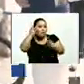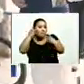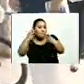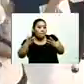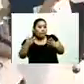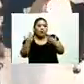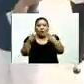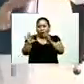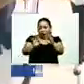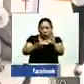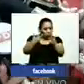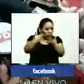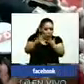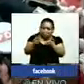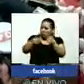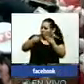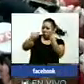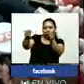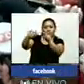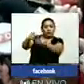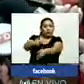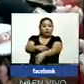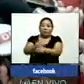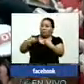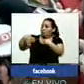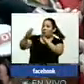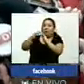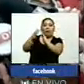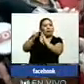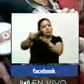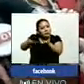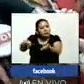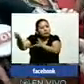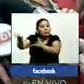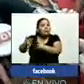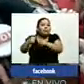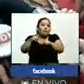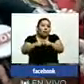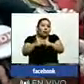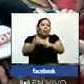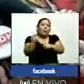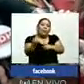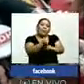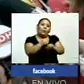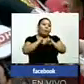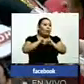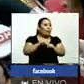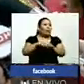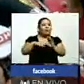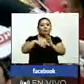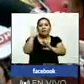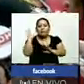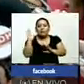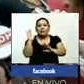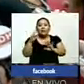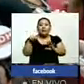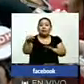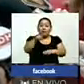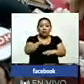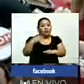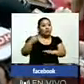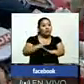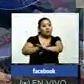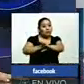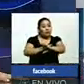porque ya hay unos que ya fueron despachados, atendidos para sus casas, pero las muertes se siguen registrando y esto es lo que tenemos que